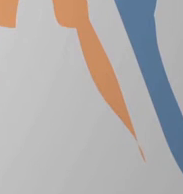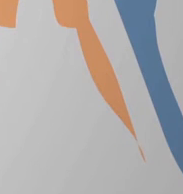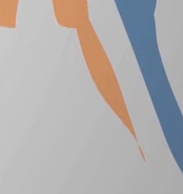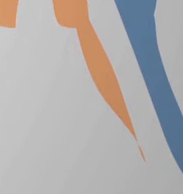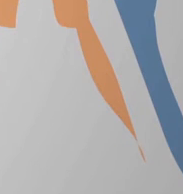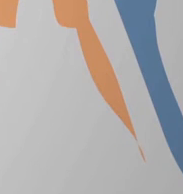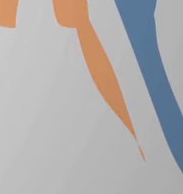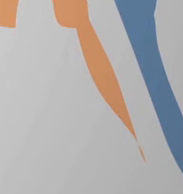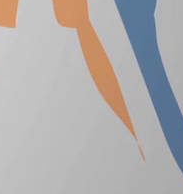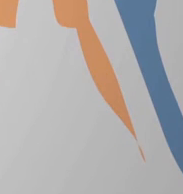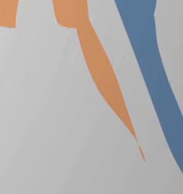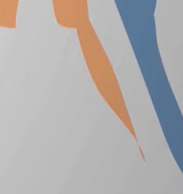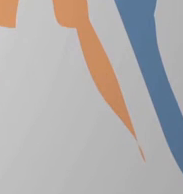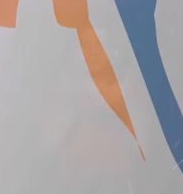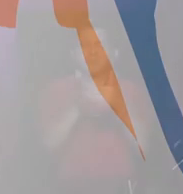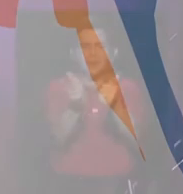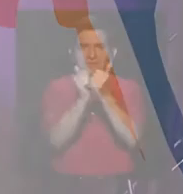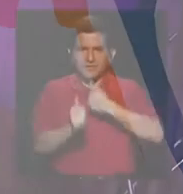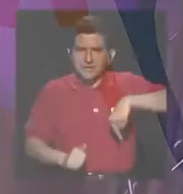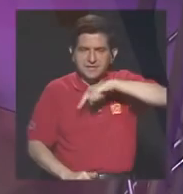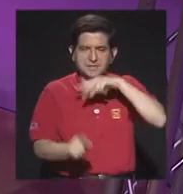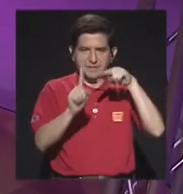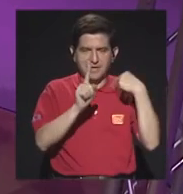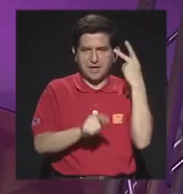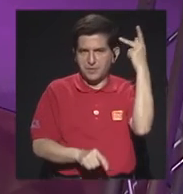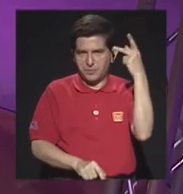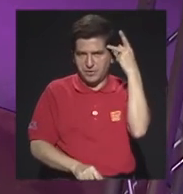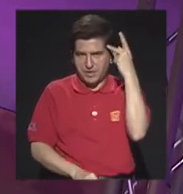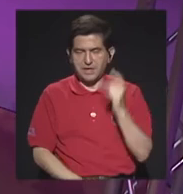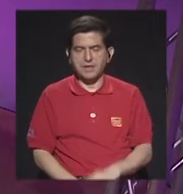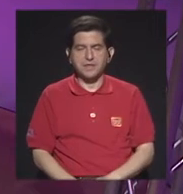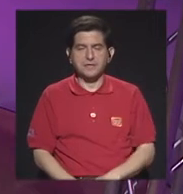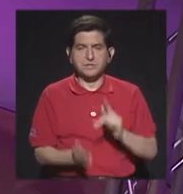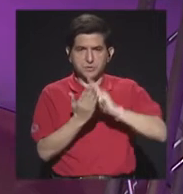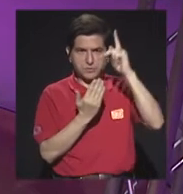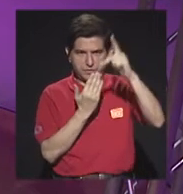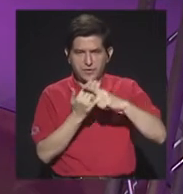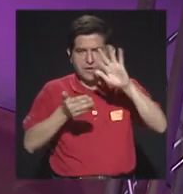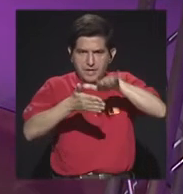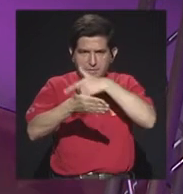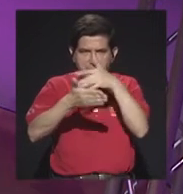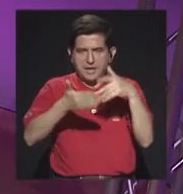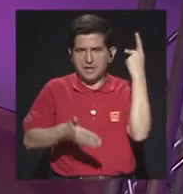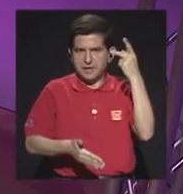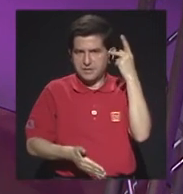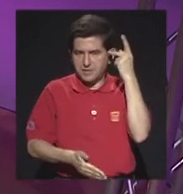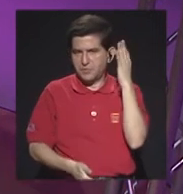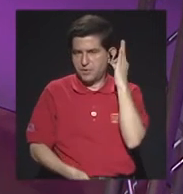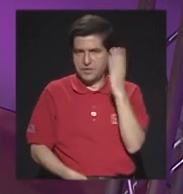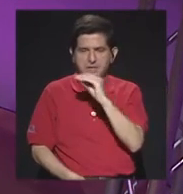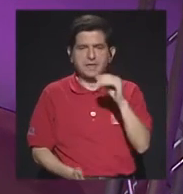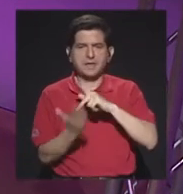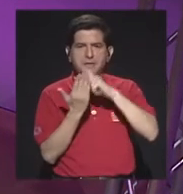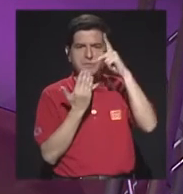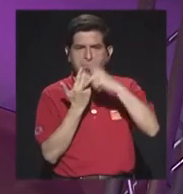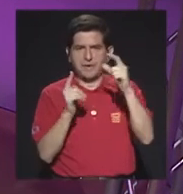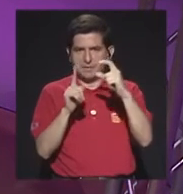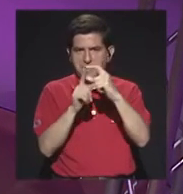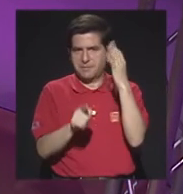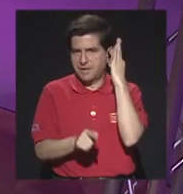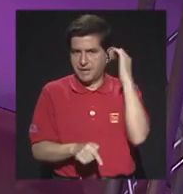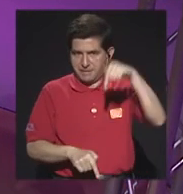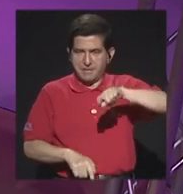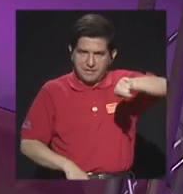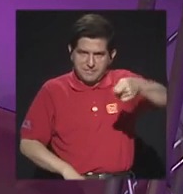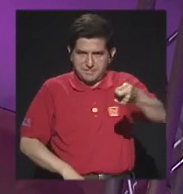Buenas noches, muchas gracias por estar de nuevo con nosotras en Miradas Políticas, una coproducción de la Agenda Política de Mujeres y Palabra de Mujer de este